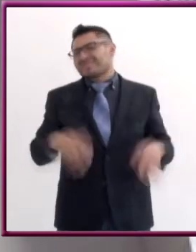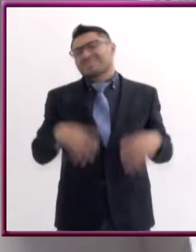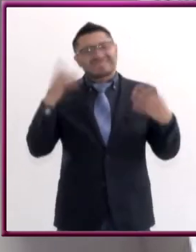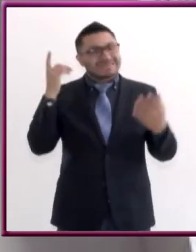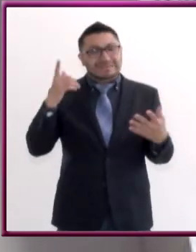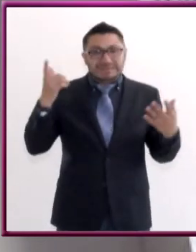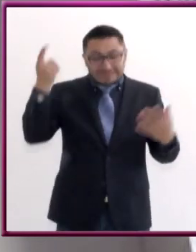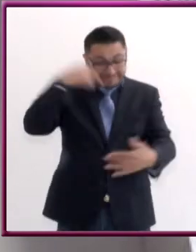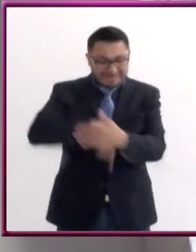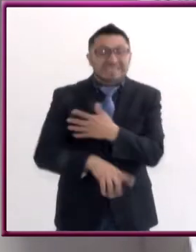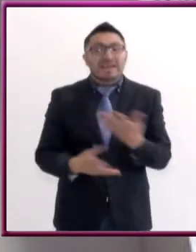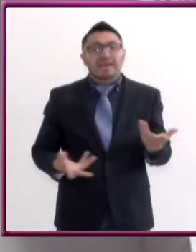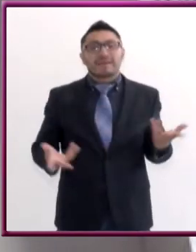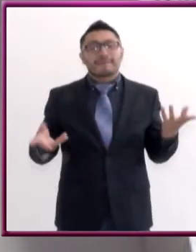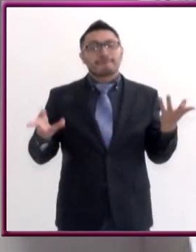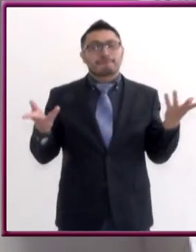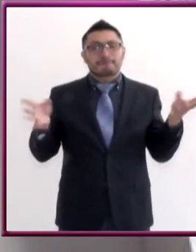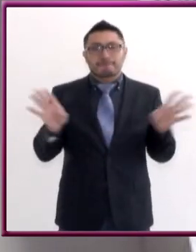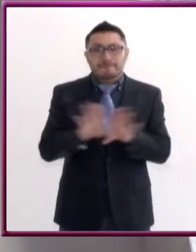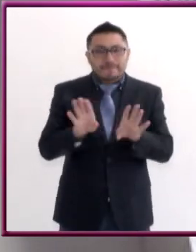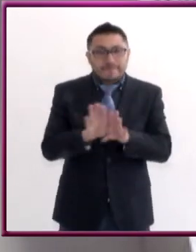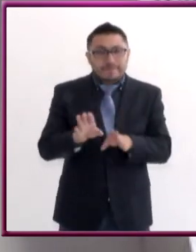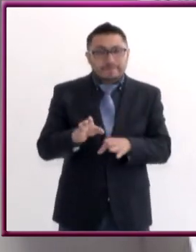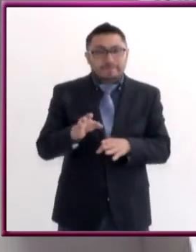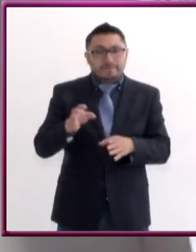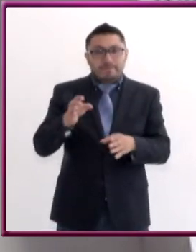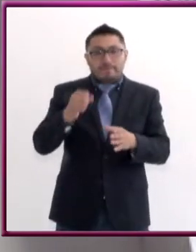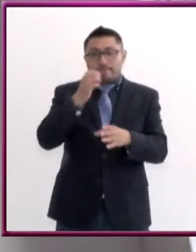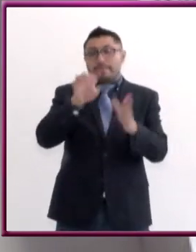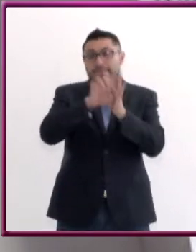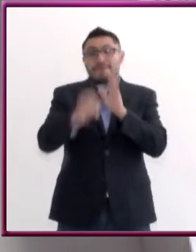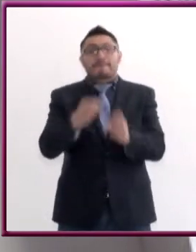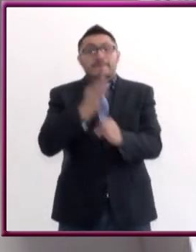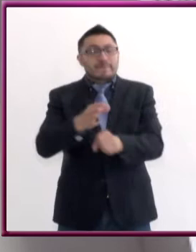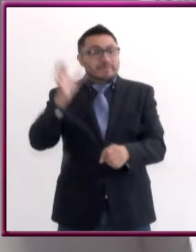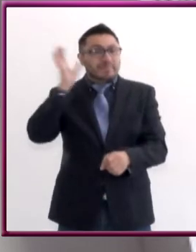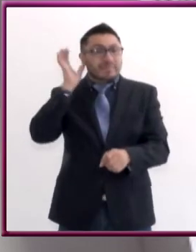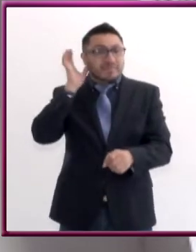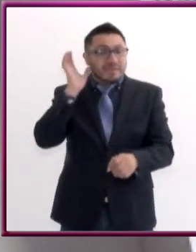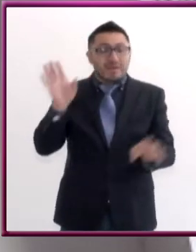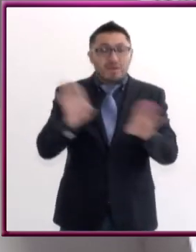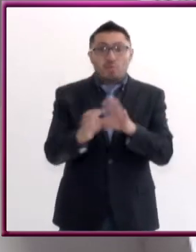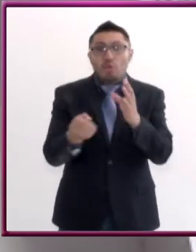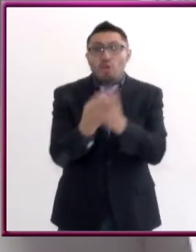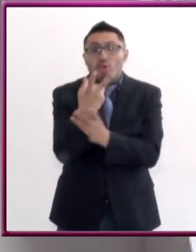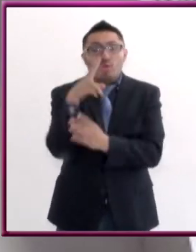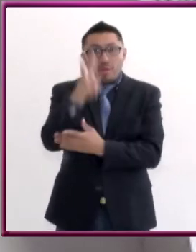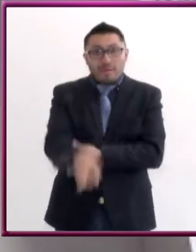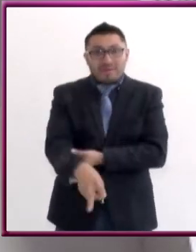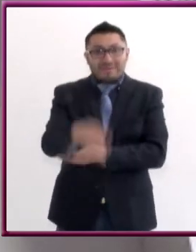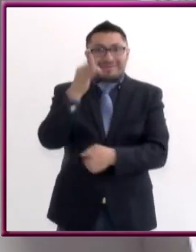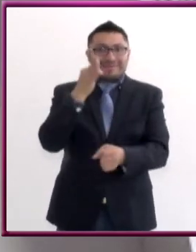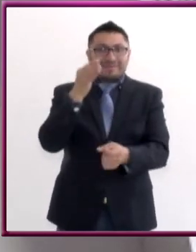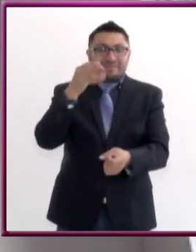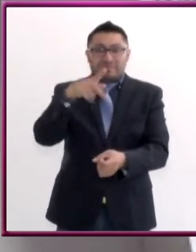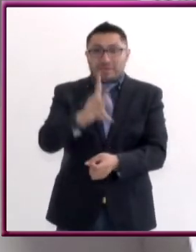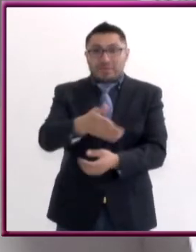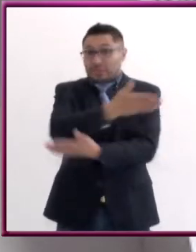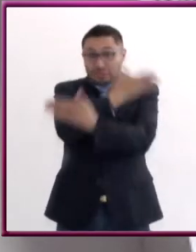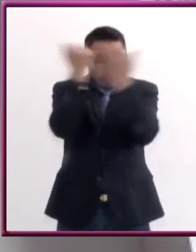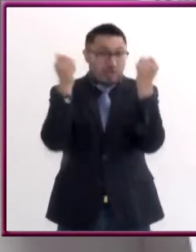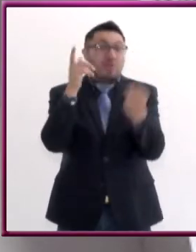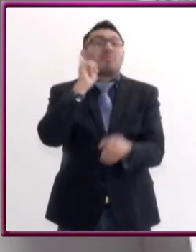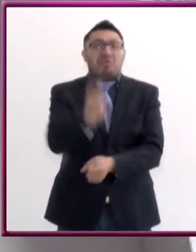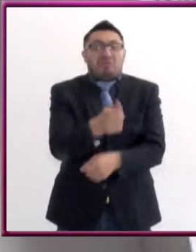catapulta a lo que escuchamos ahora con mucha frecuencia, la nueva realidad, que todavía no sabemos cuál